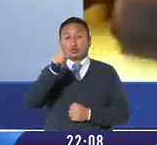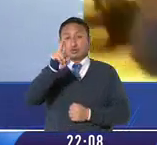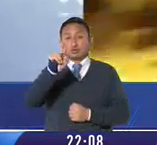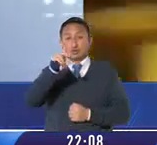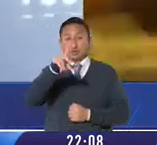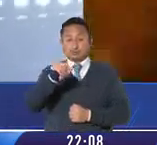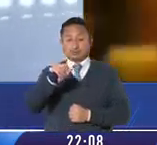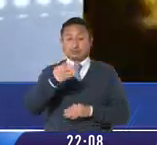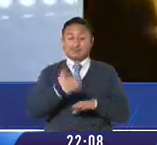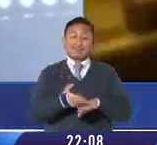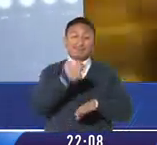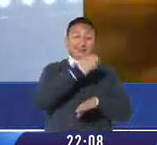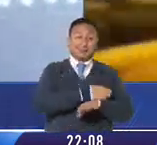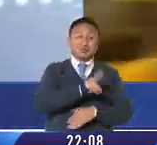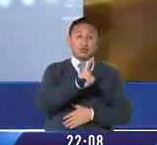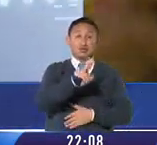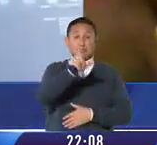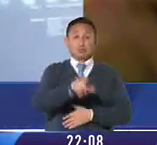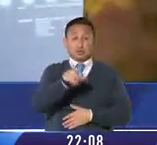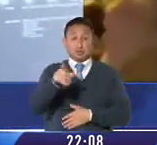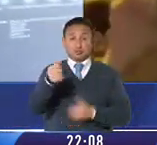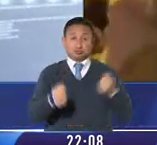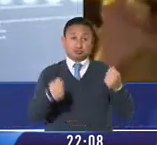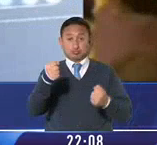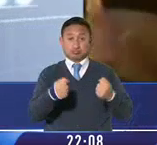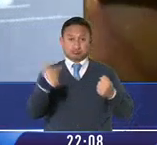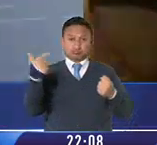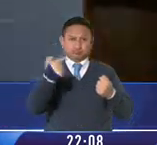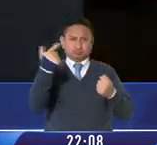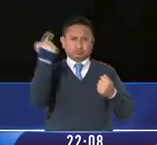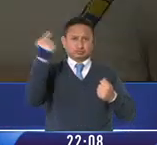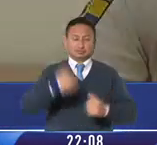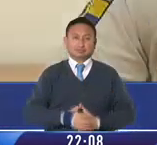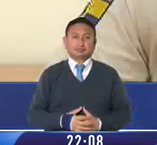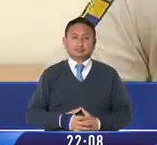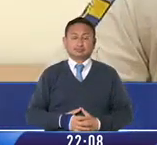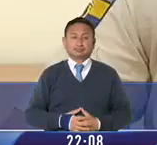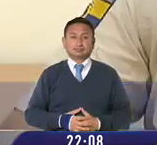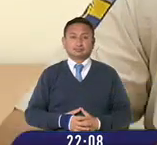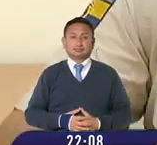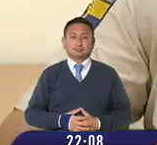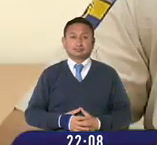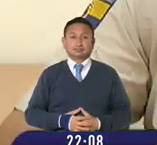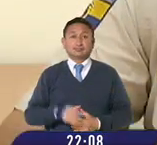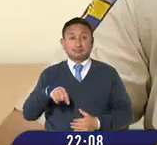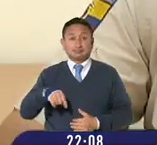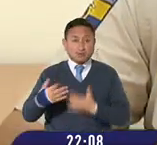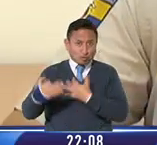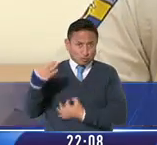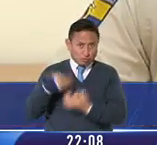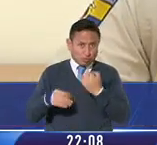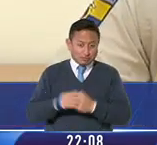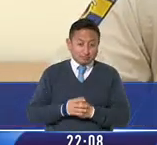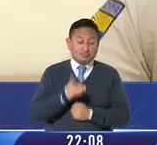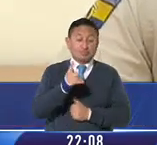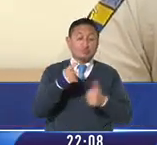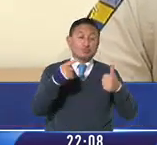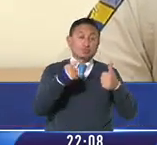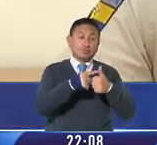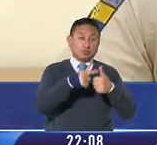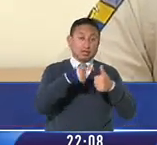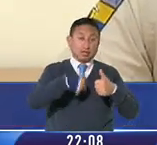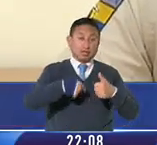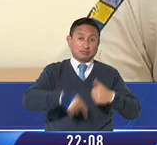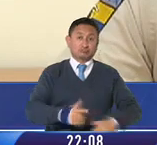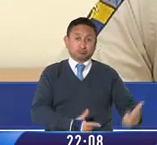quienes viajaban en el interior de un auto. Nos supieron indicar que uno de ellos pertenecía a las Fuerzas Armadas